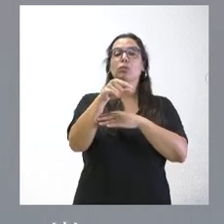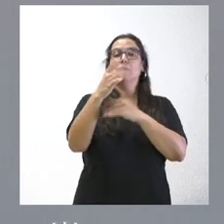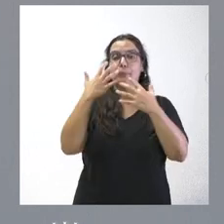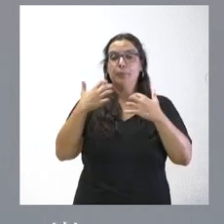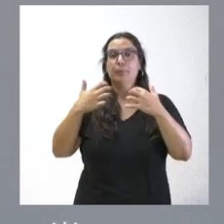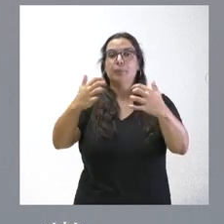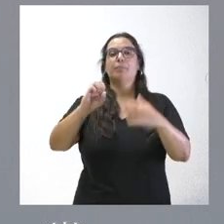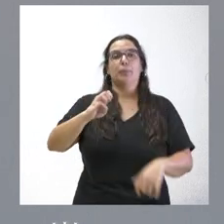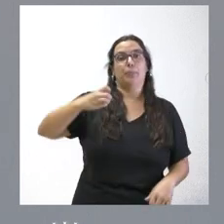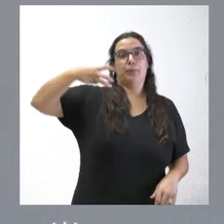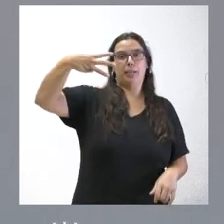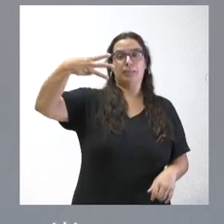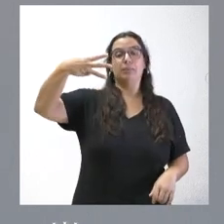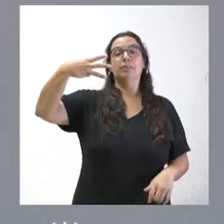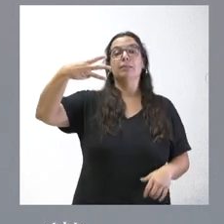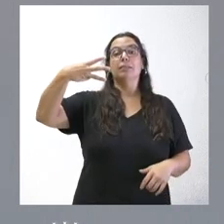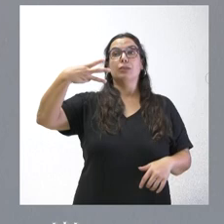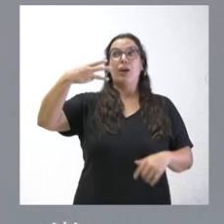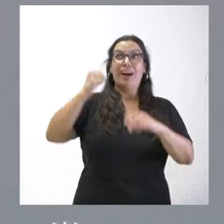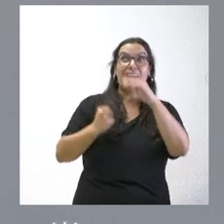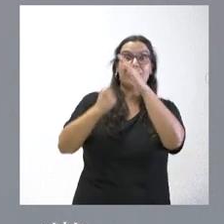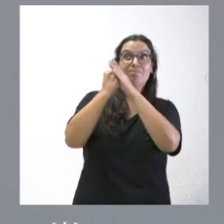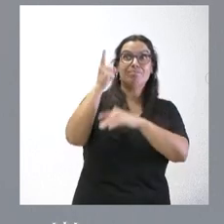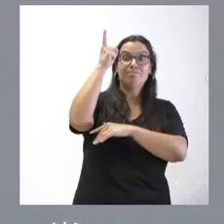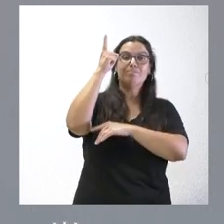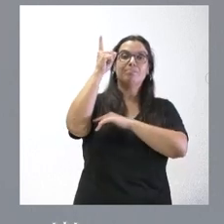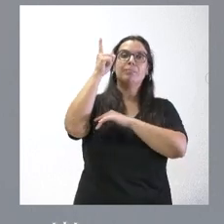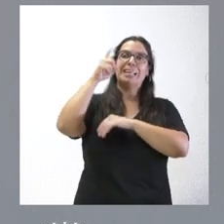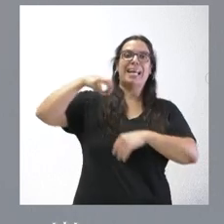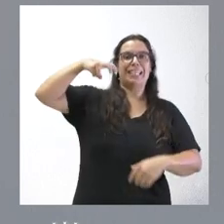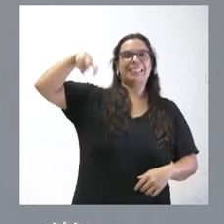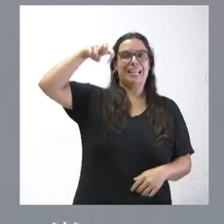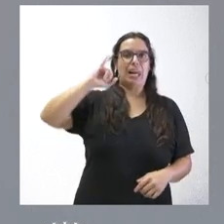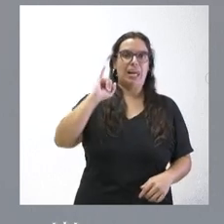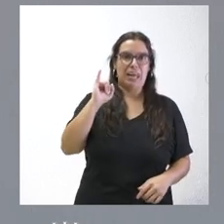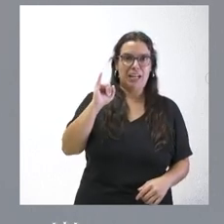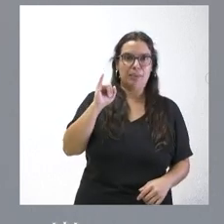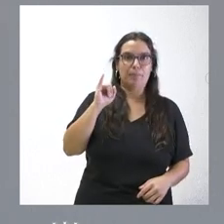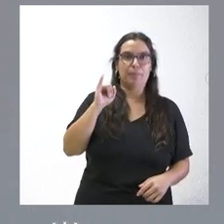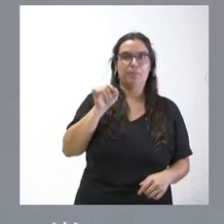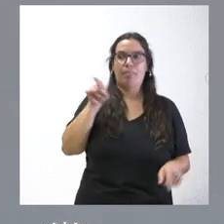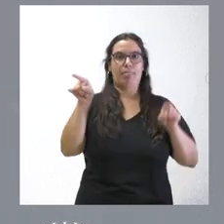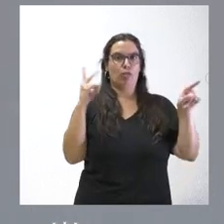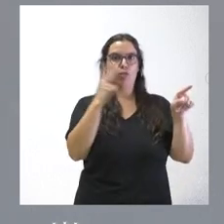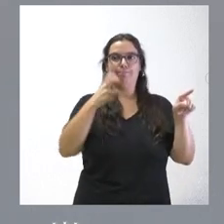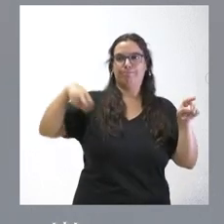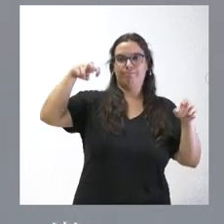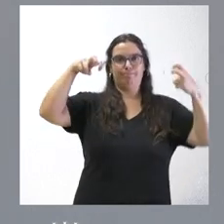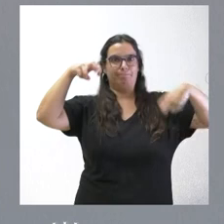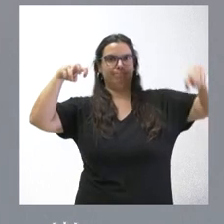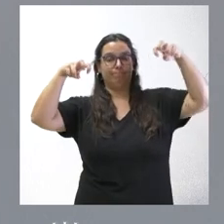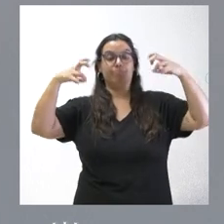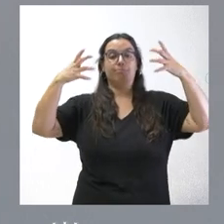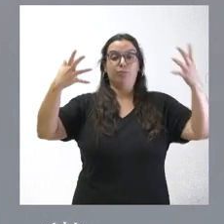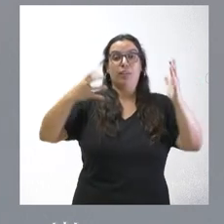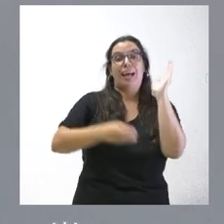Tres plantas y para acceder para acceder a las últimas hay algunas escaleras una en cada extremo de tal forma que este